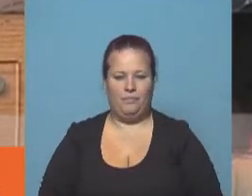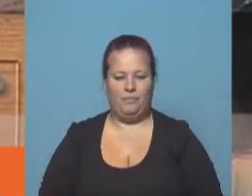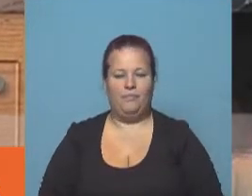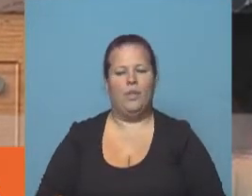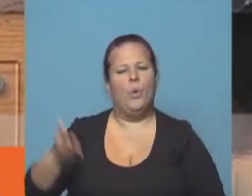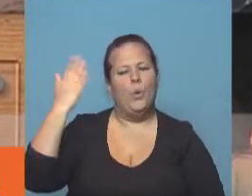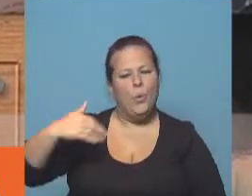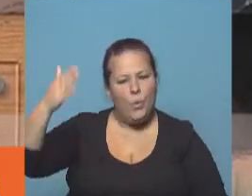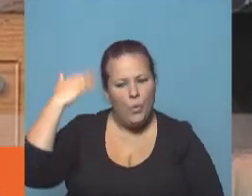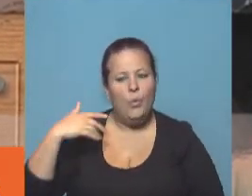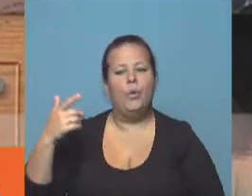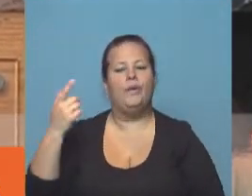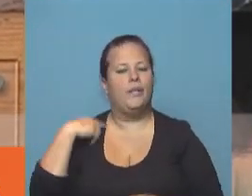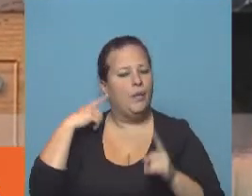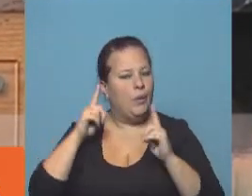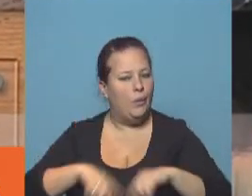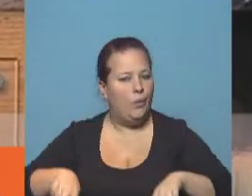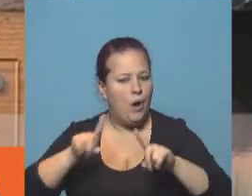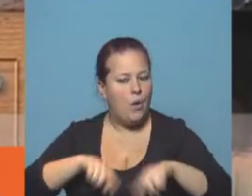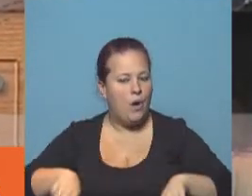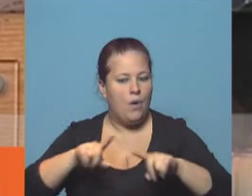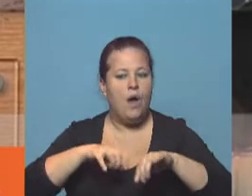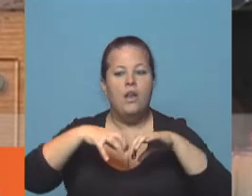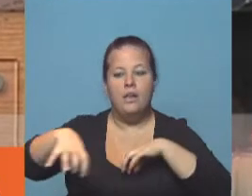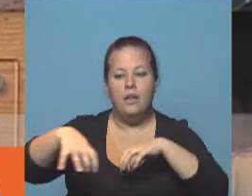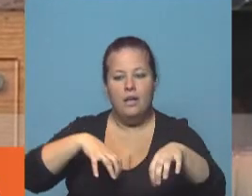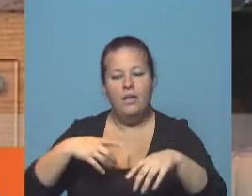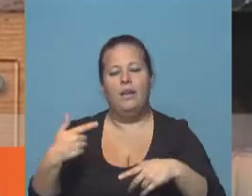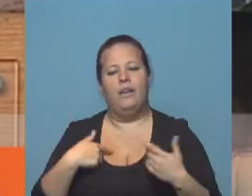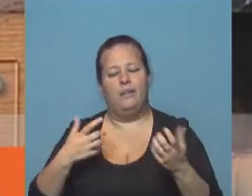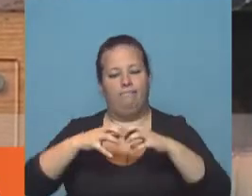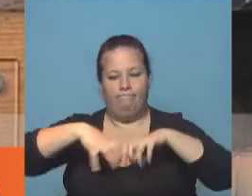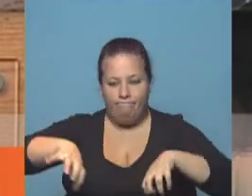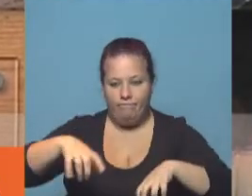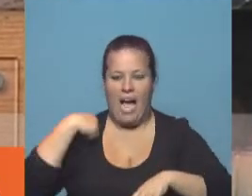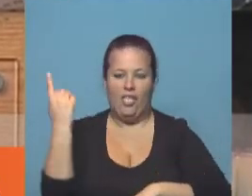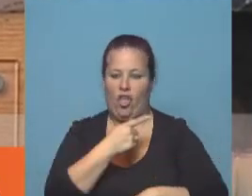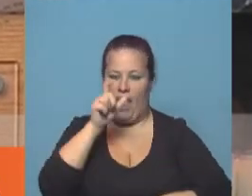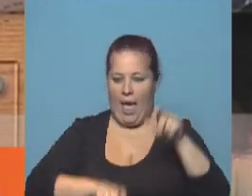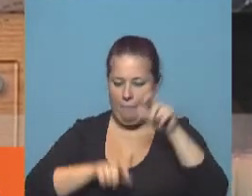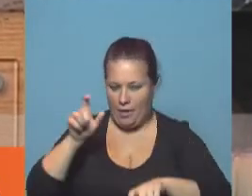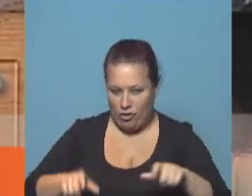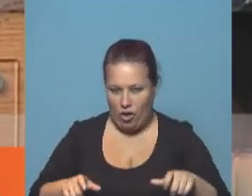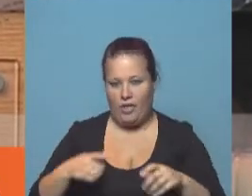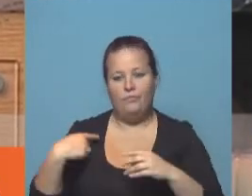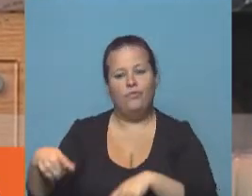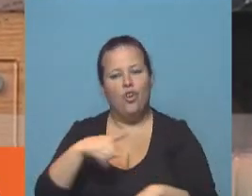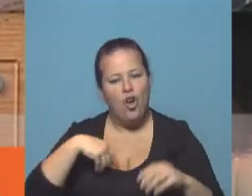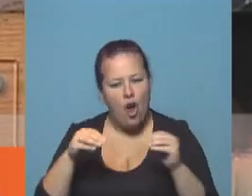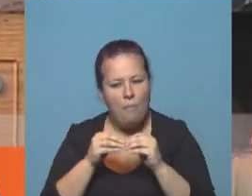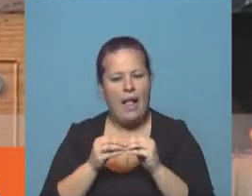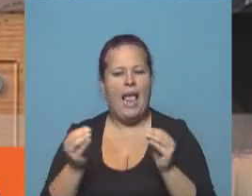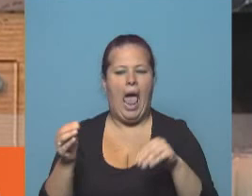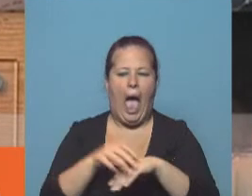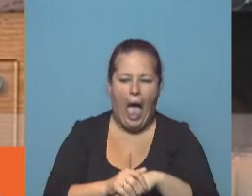Hace mucho tiempo que venimos escuchando sobre las divisiones que nos han fracturado como sociedad, compañeros,